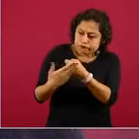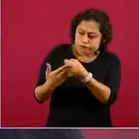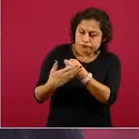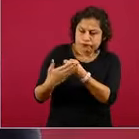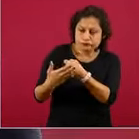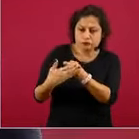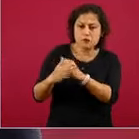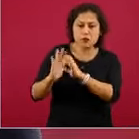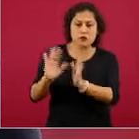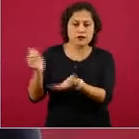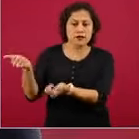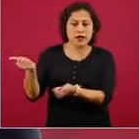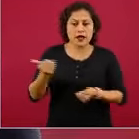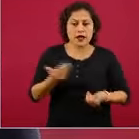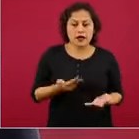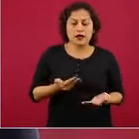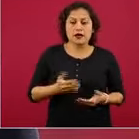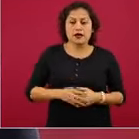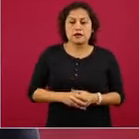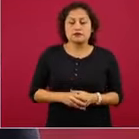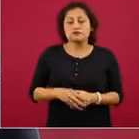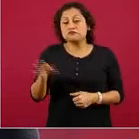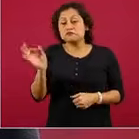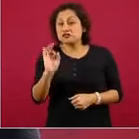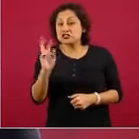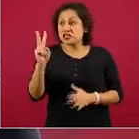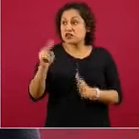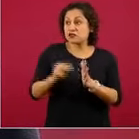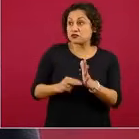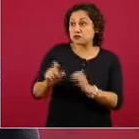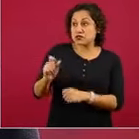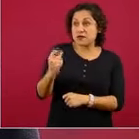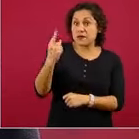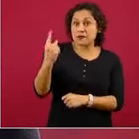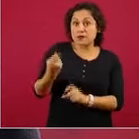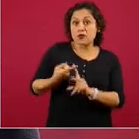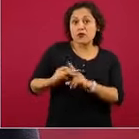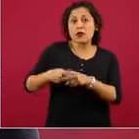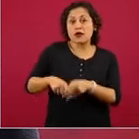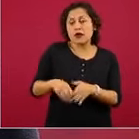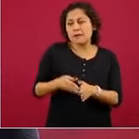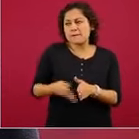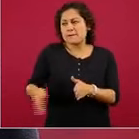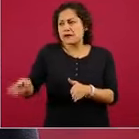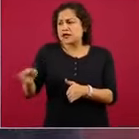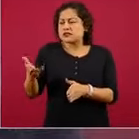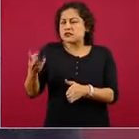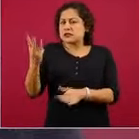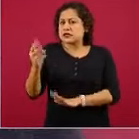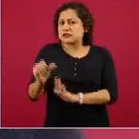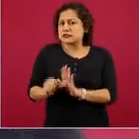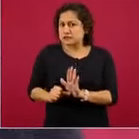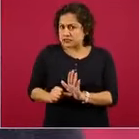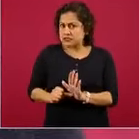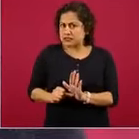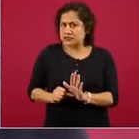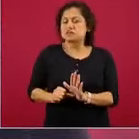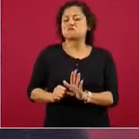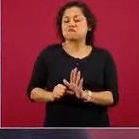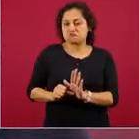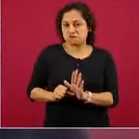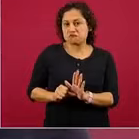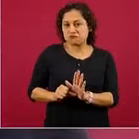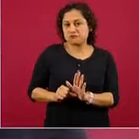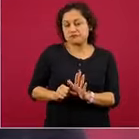utilización ni bien inicie el próximo año o al menos entre un primer trimestre máximo un segundo trimestre. Por lo tanto, los